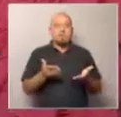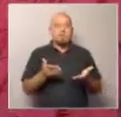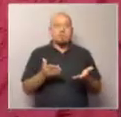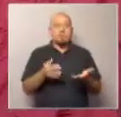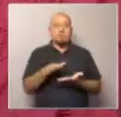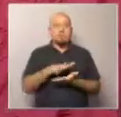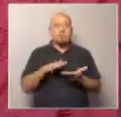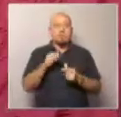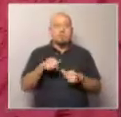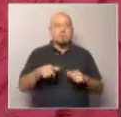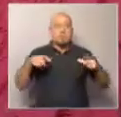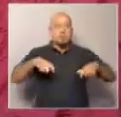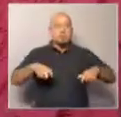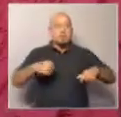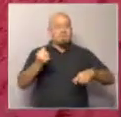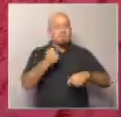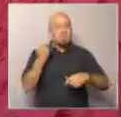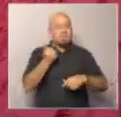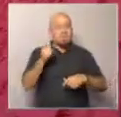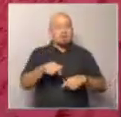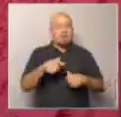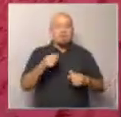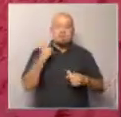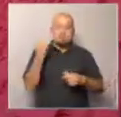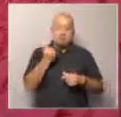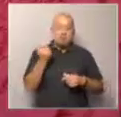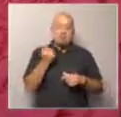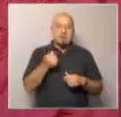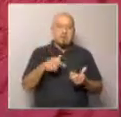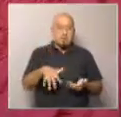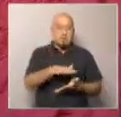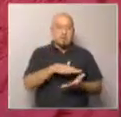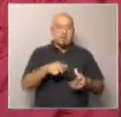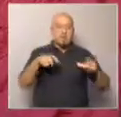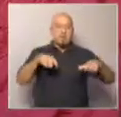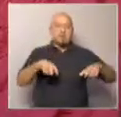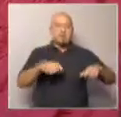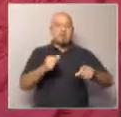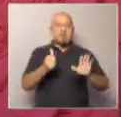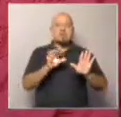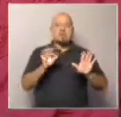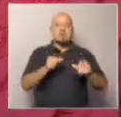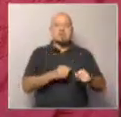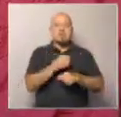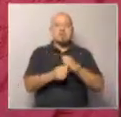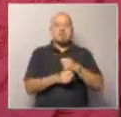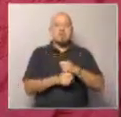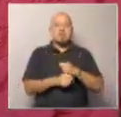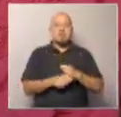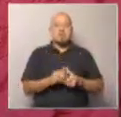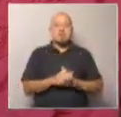es el pulmón del barrio de nosotros. Y es fundamental, 60 años. Así que sí, habremos jugado muchos